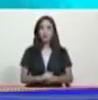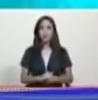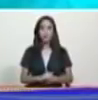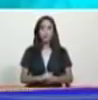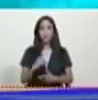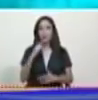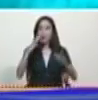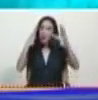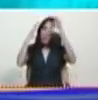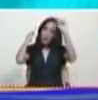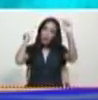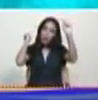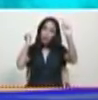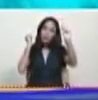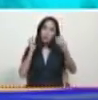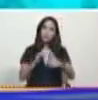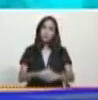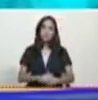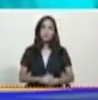embajadores,